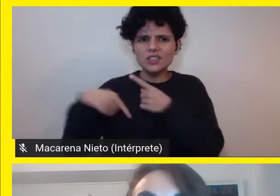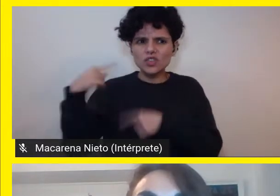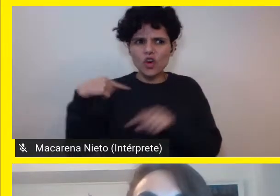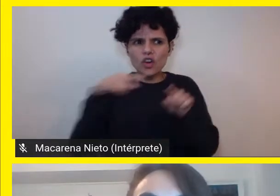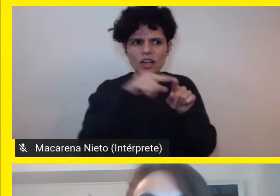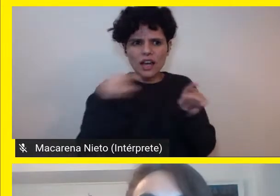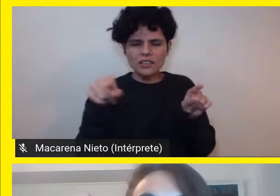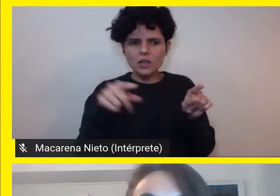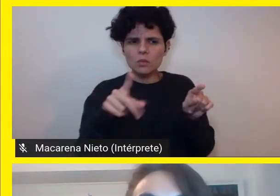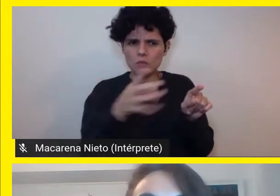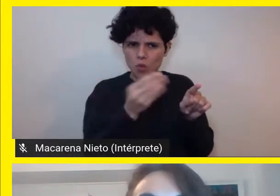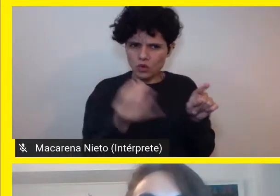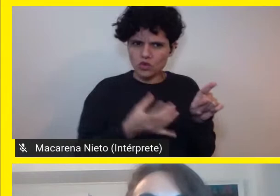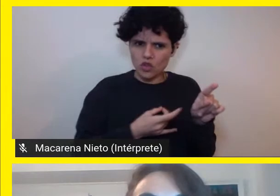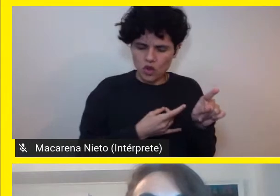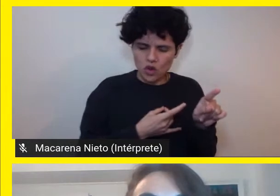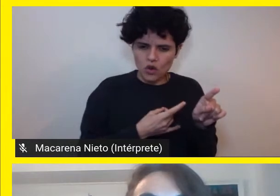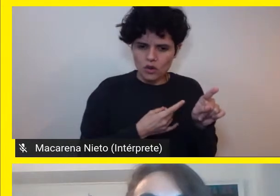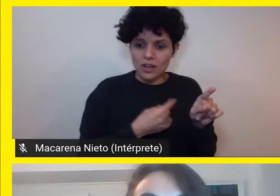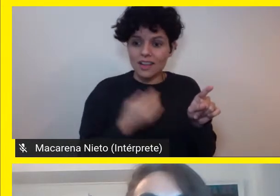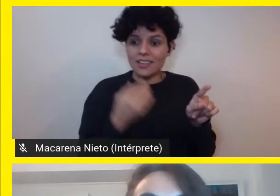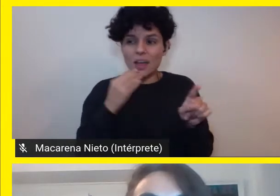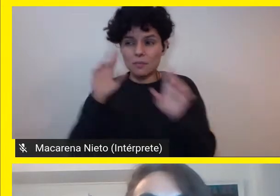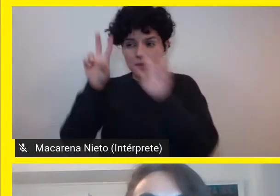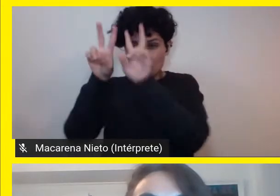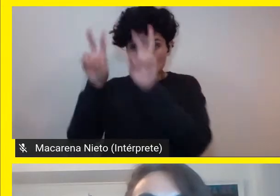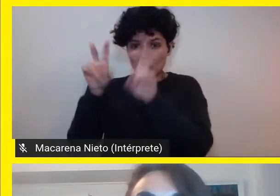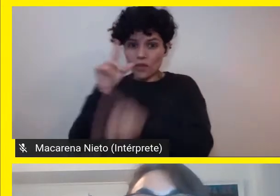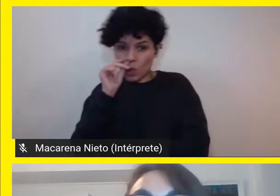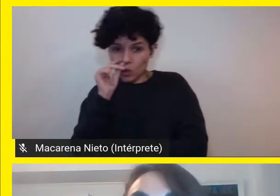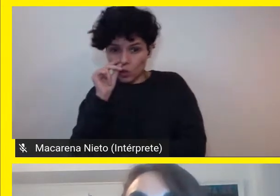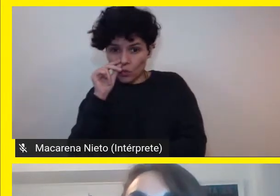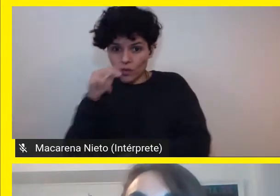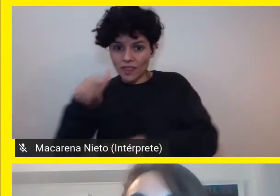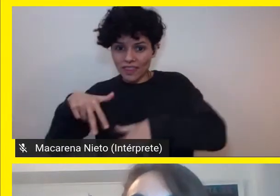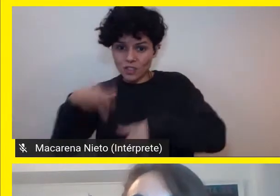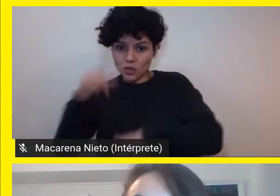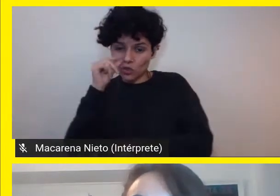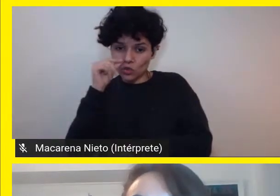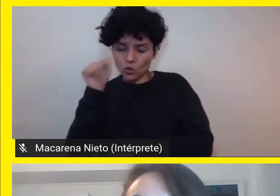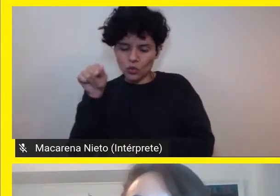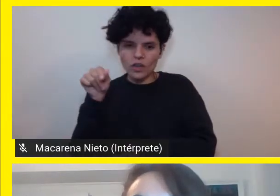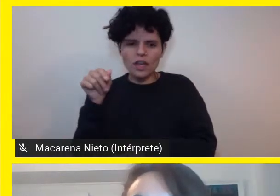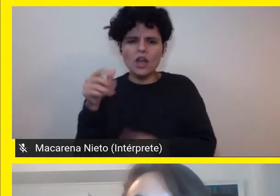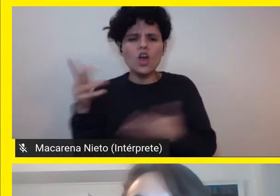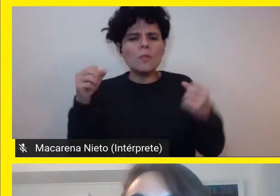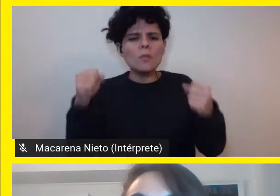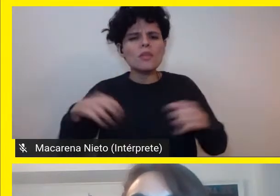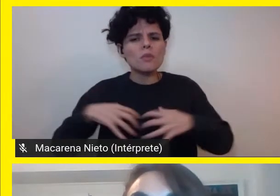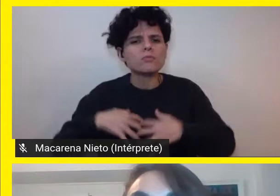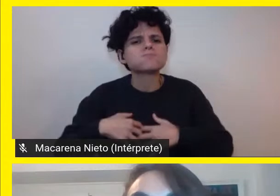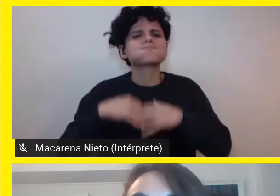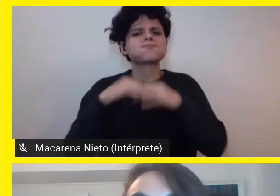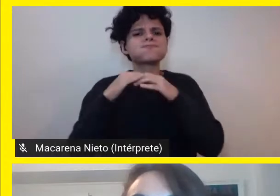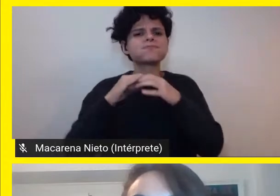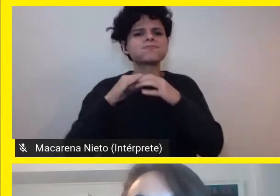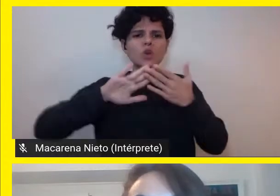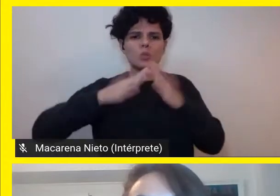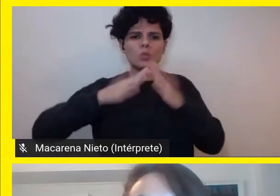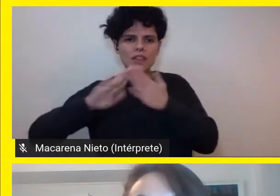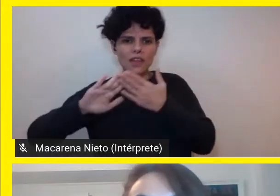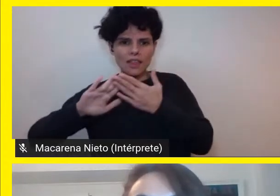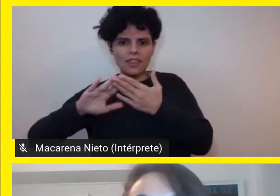18 de octubre, la posibilidad de construir comunidad a propósito de eso es también construir